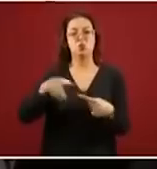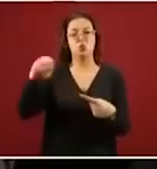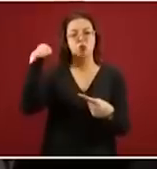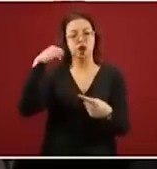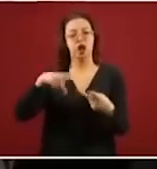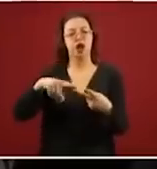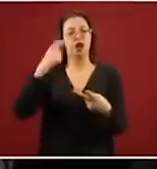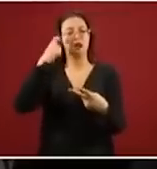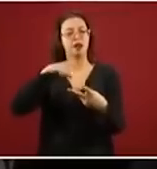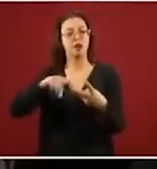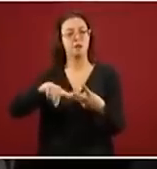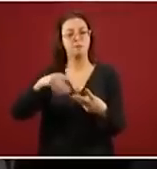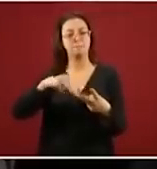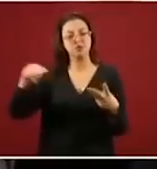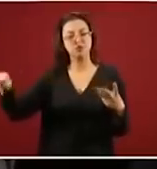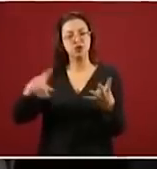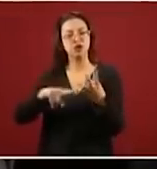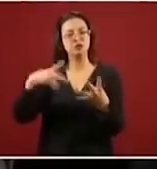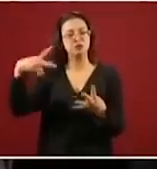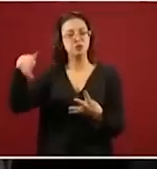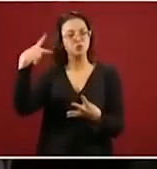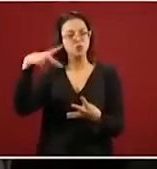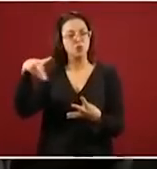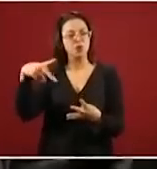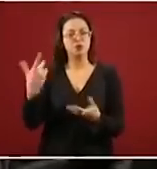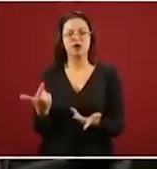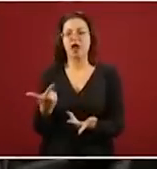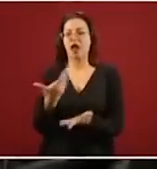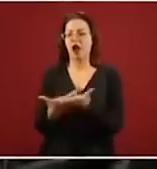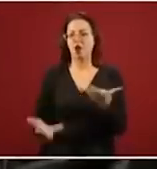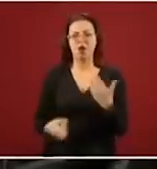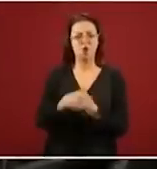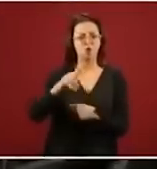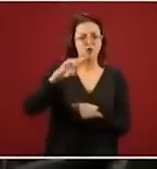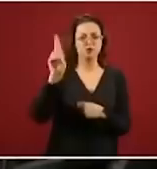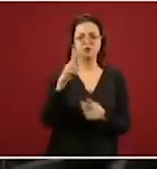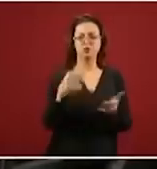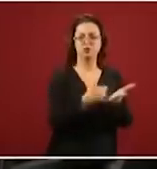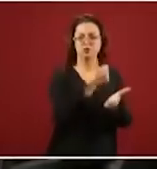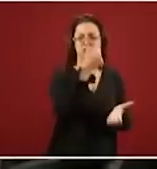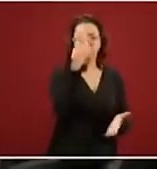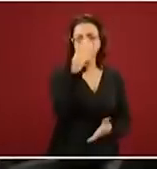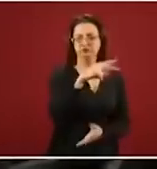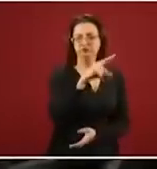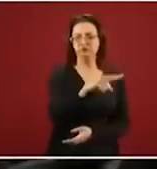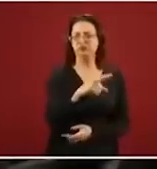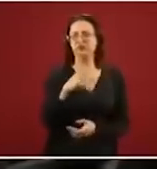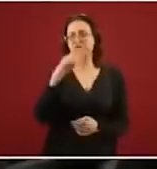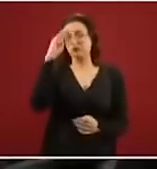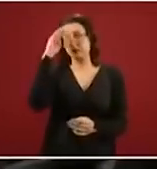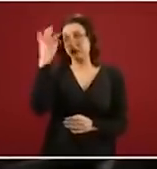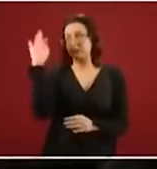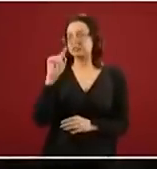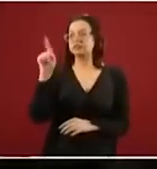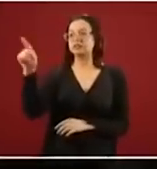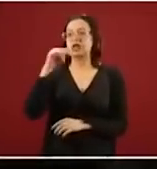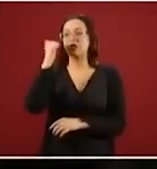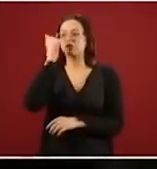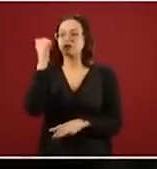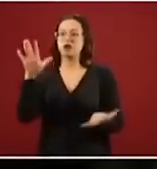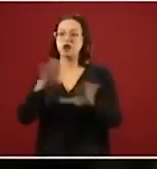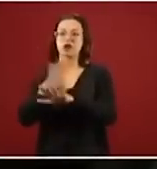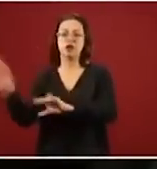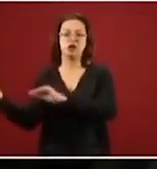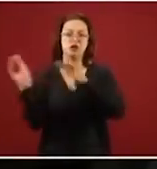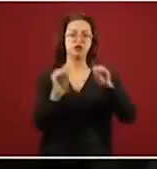guerrero como michoacán como puebla y está va a estar en acción de gméxico entonces entiendo que muchos de estos estudiantes tendrán que trasladarse a la ciudad de